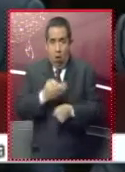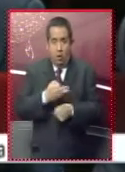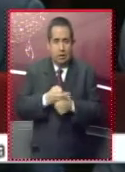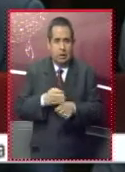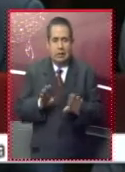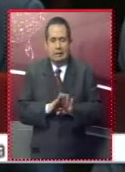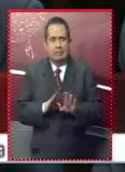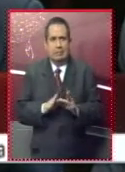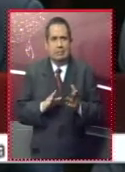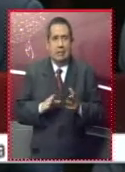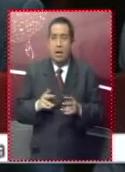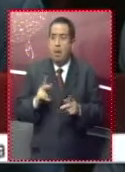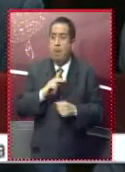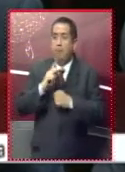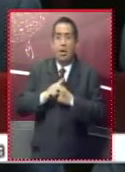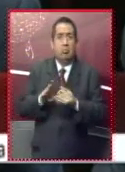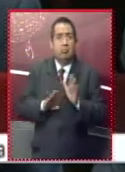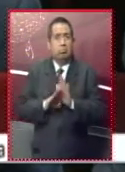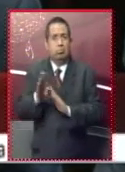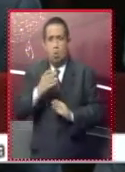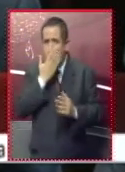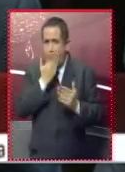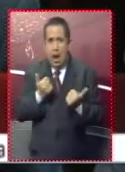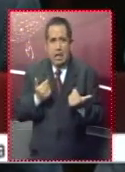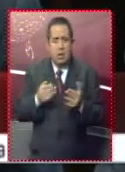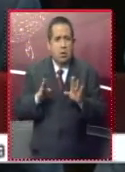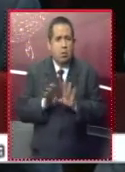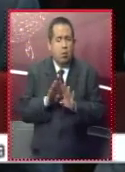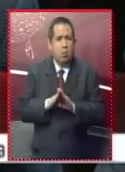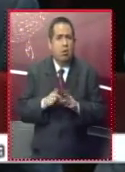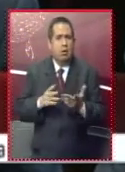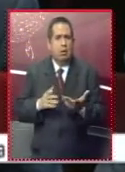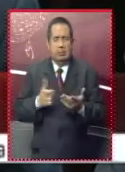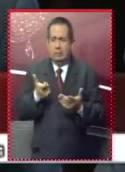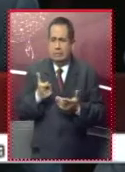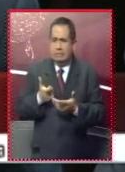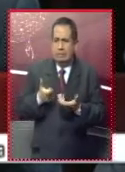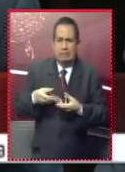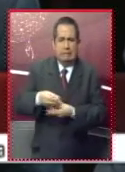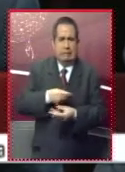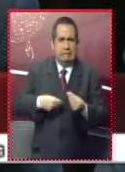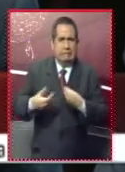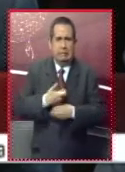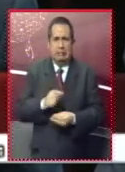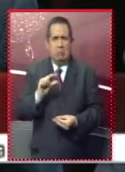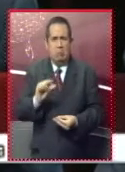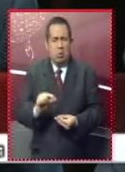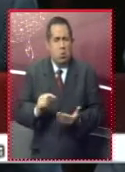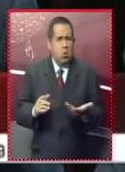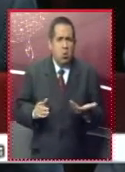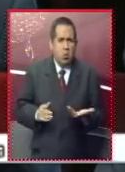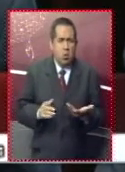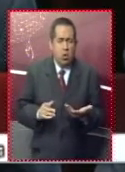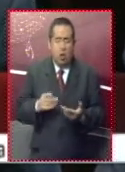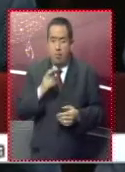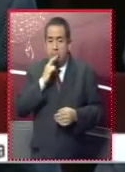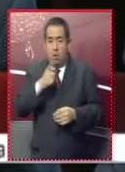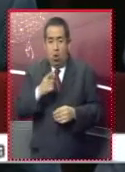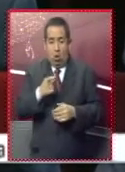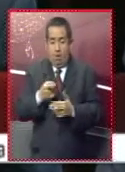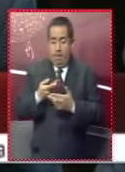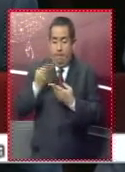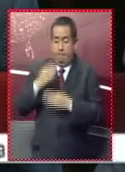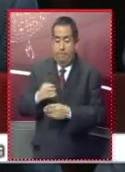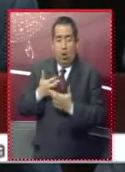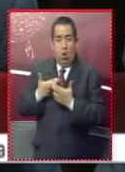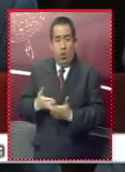bajo crecimiento del país y de tan reducida inversión pública, era posible dedicar los remanentes